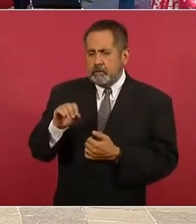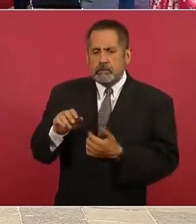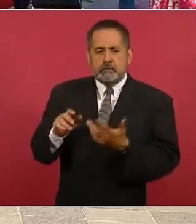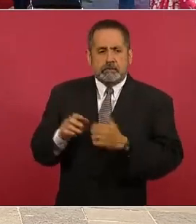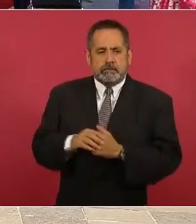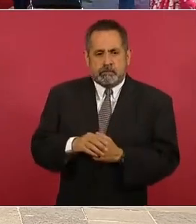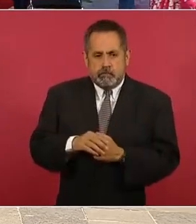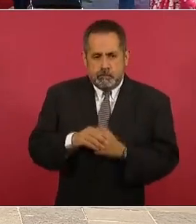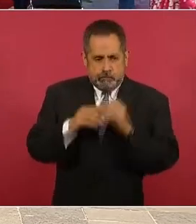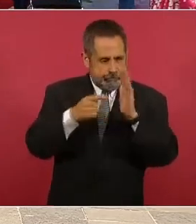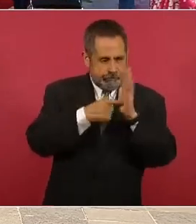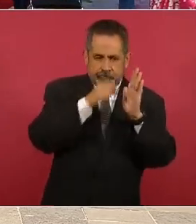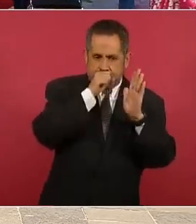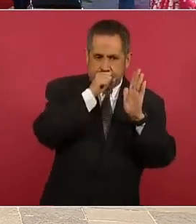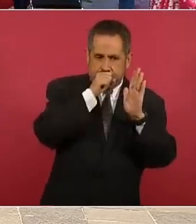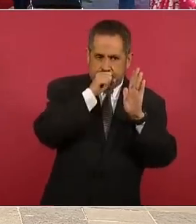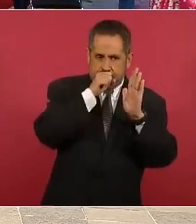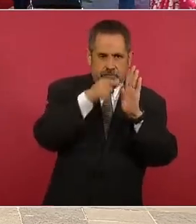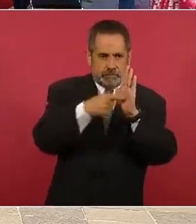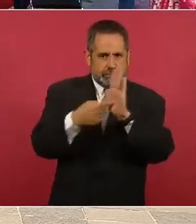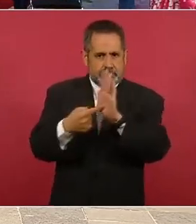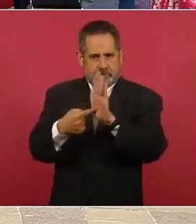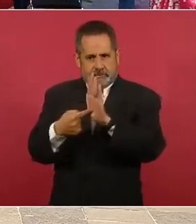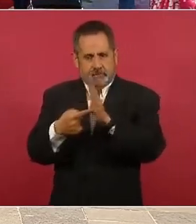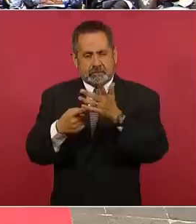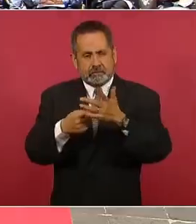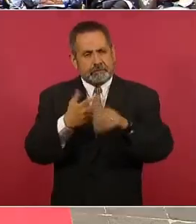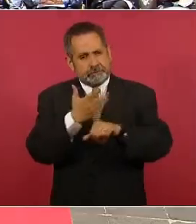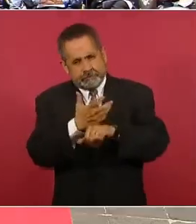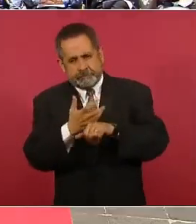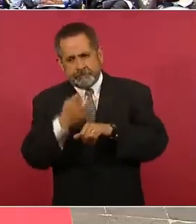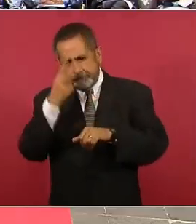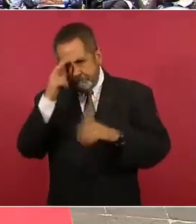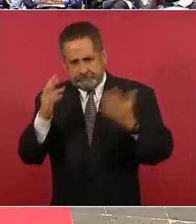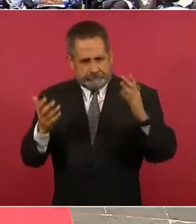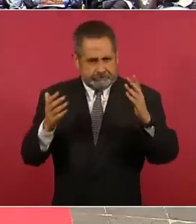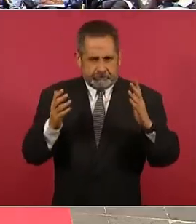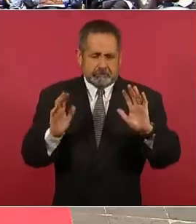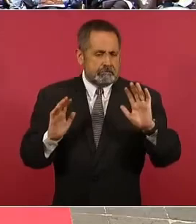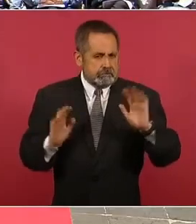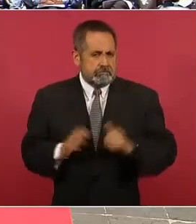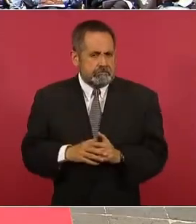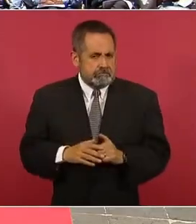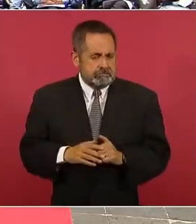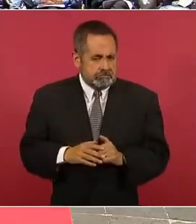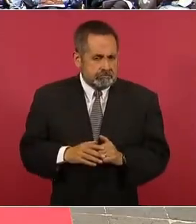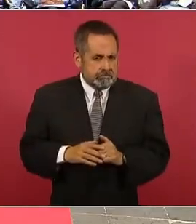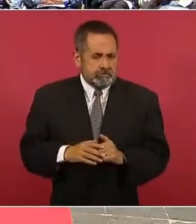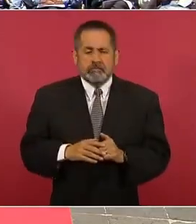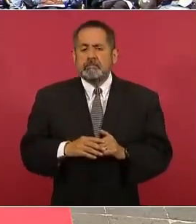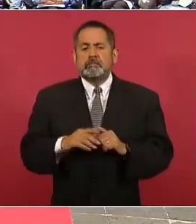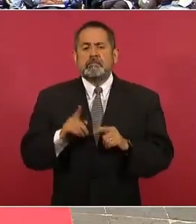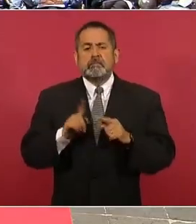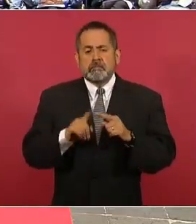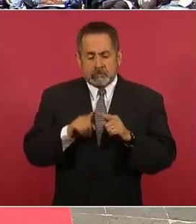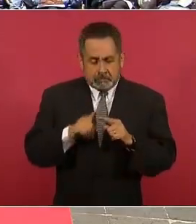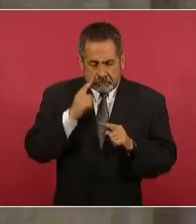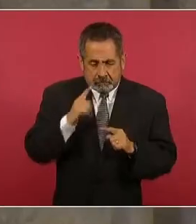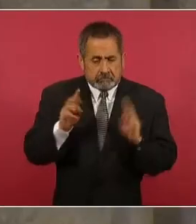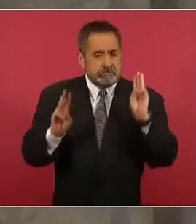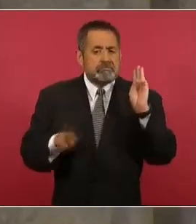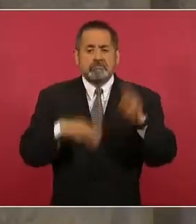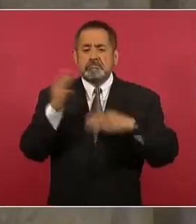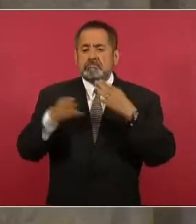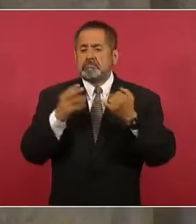Estos datos de Estados Unidos, de México, pues son los mismos a nivel